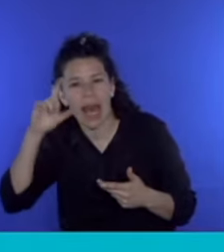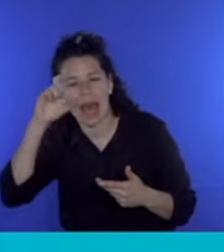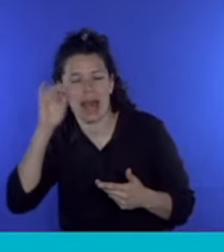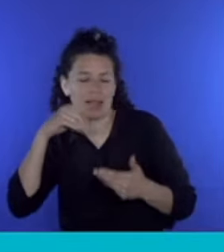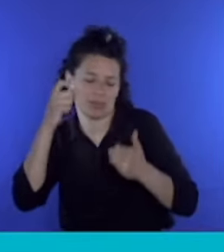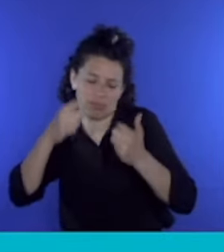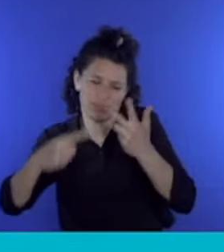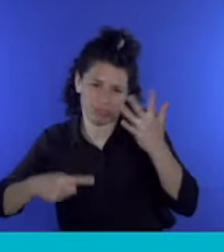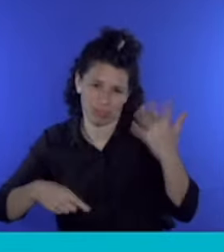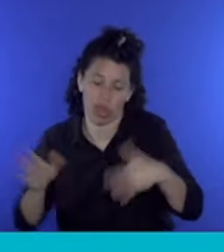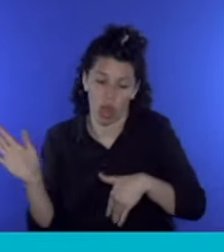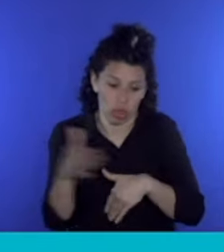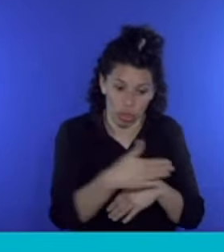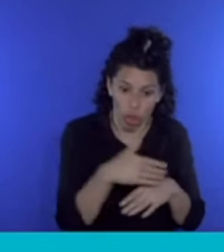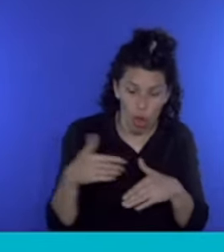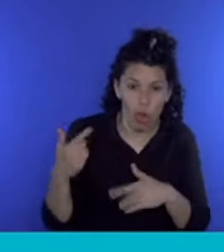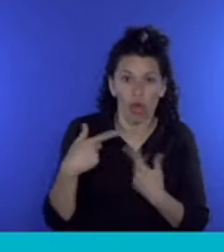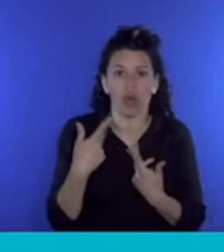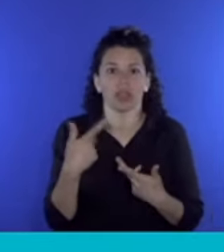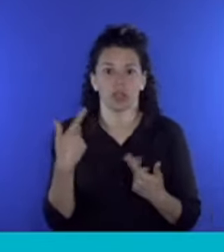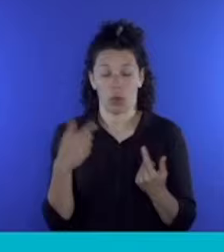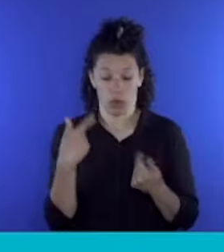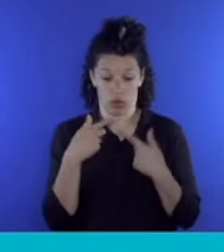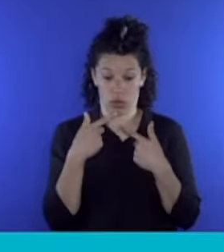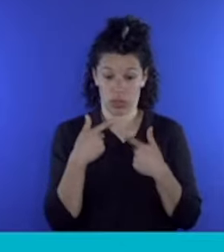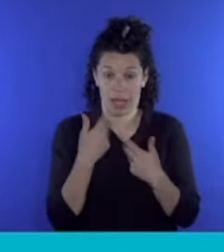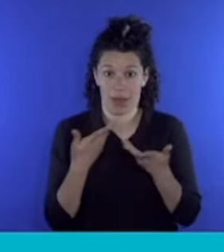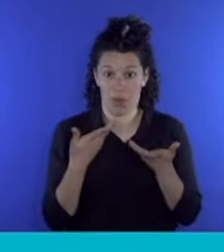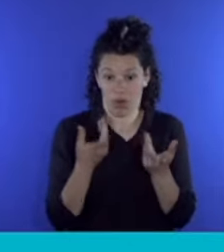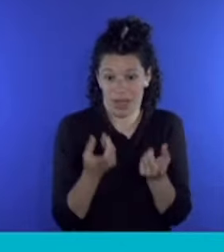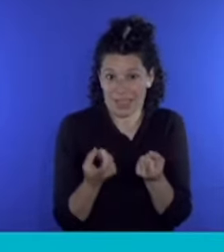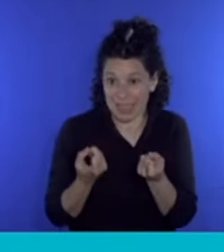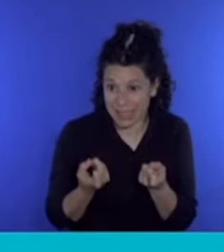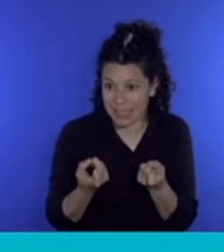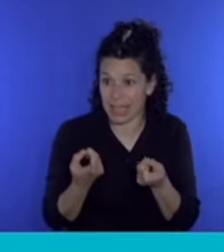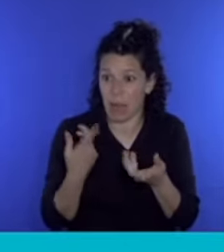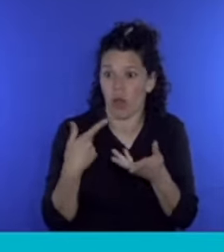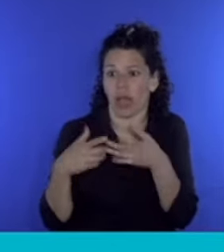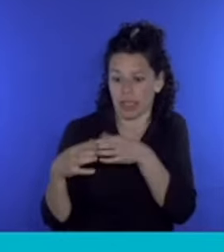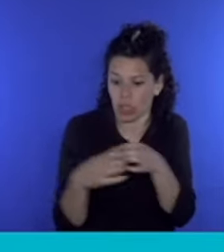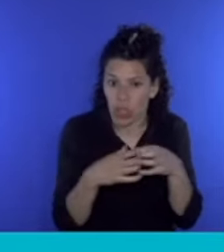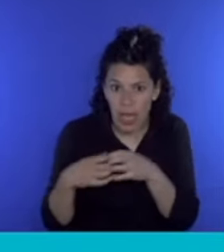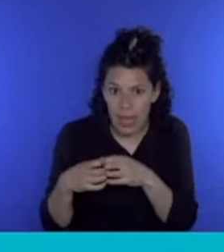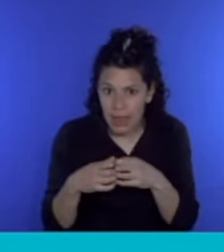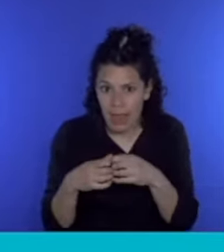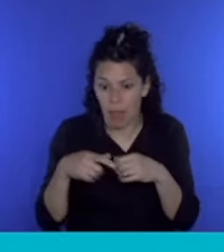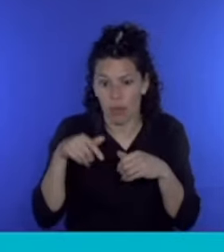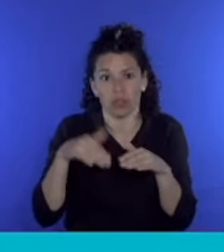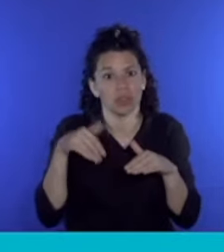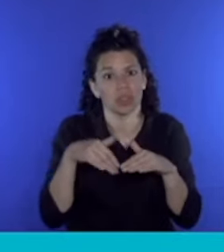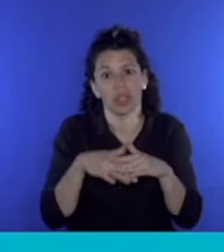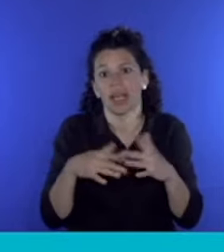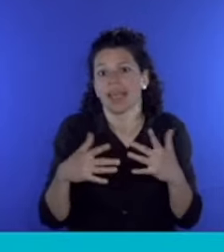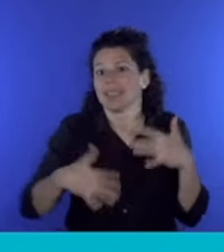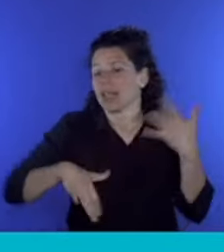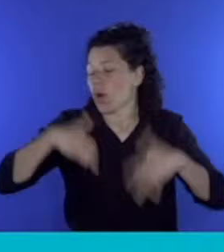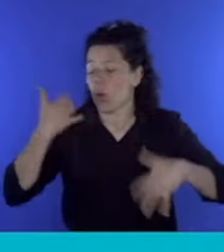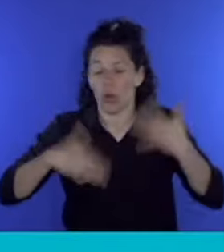les manifestamos la necesidad de que esto se trate porque per día estado parlamentario y era una necesidad urgente este